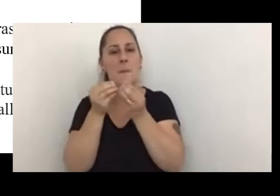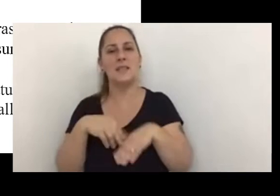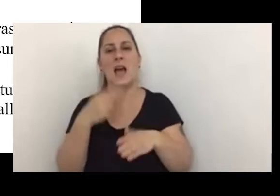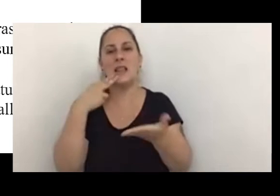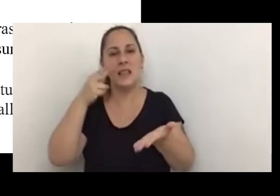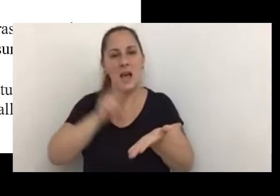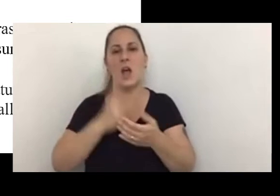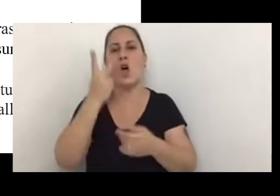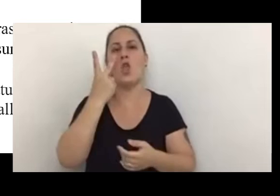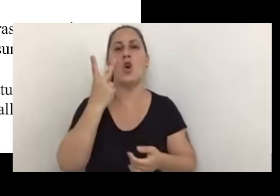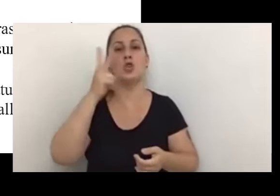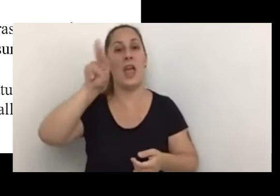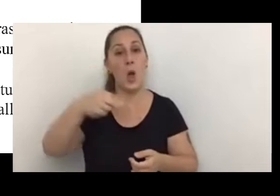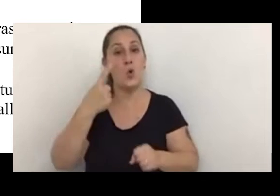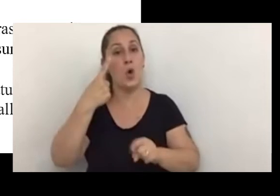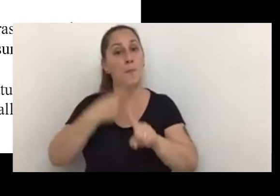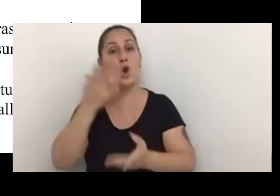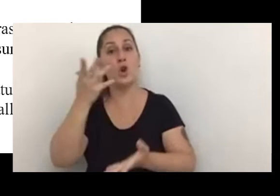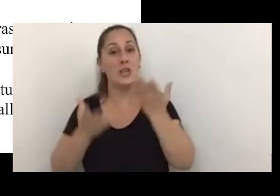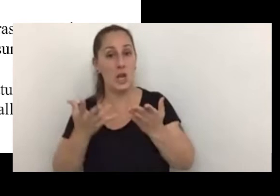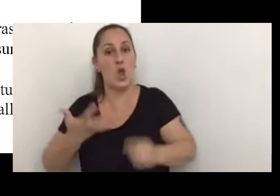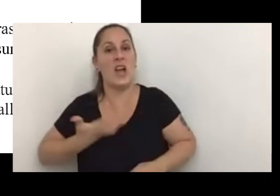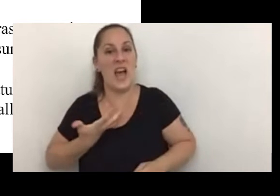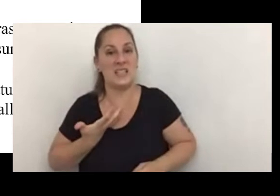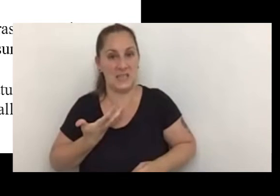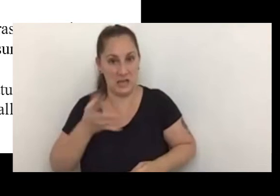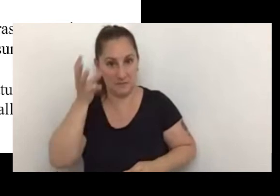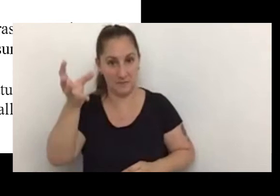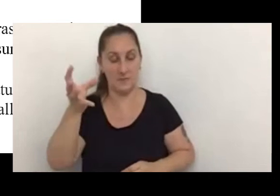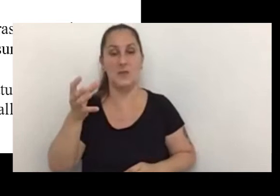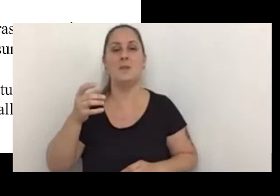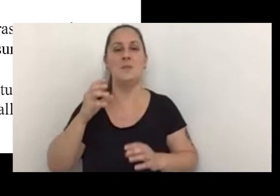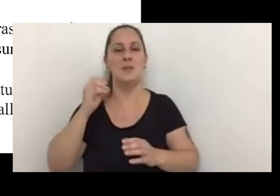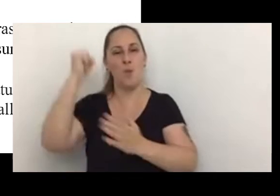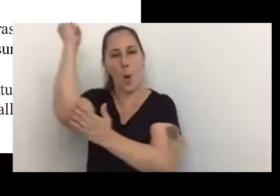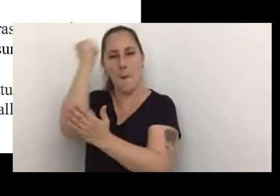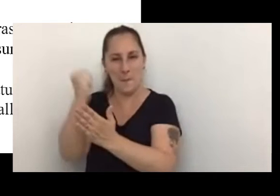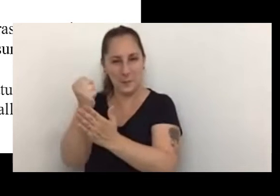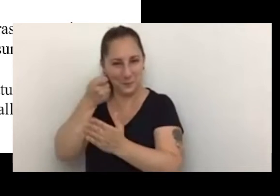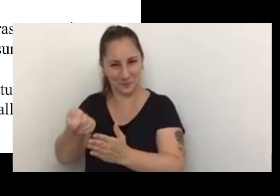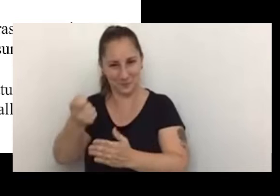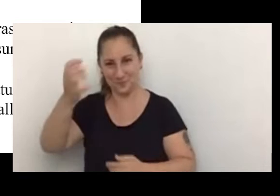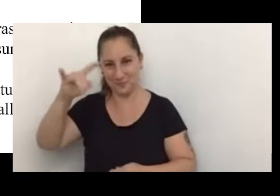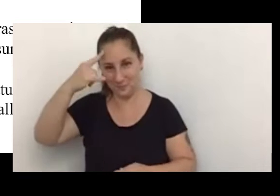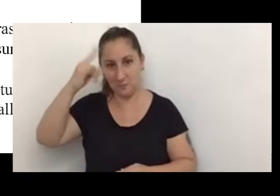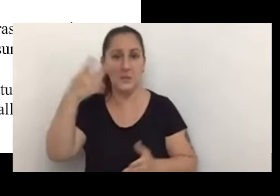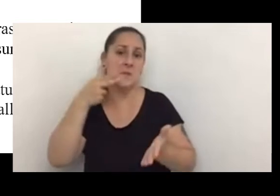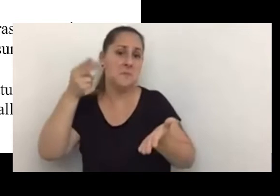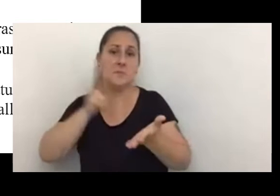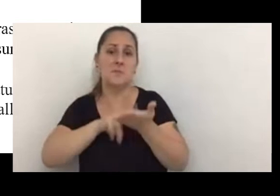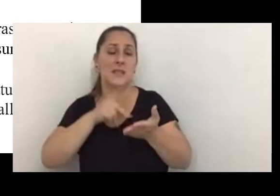2 euros por kilo de grasa saturada. Los mataderos podrán decidir aplicar la tasa a la media de